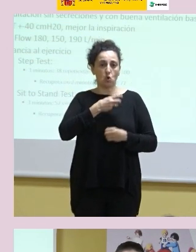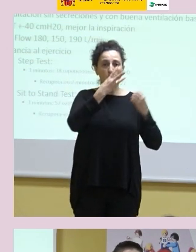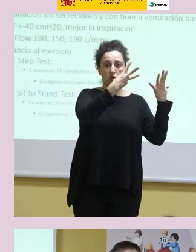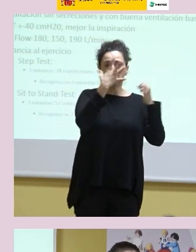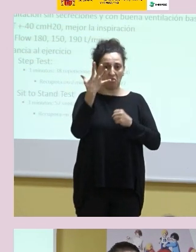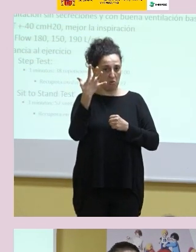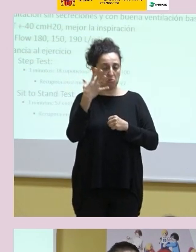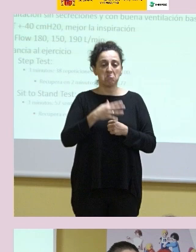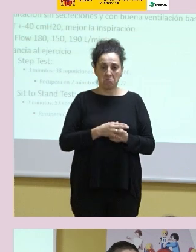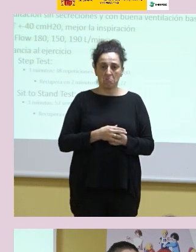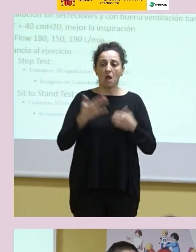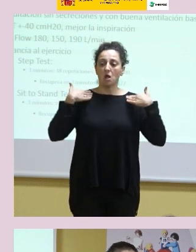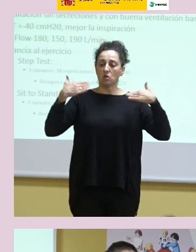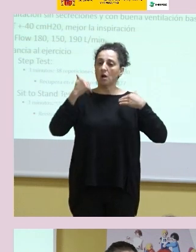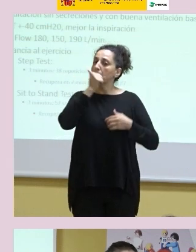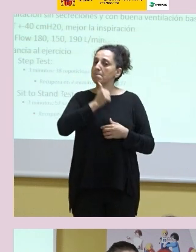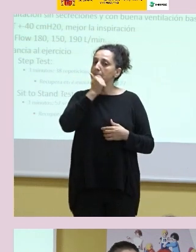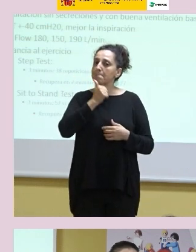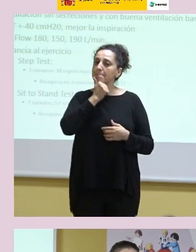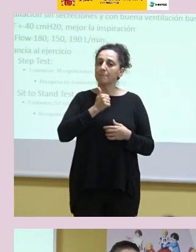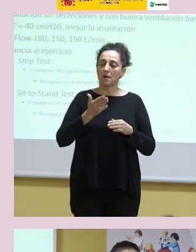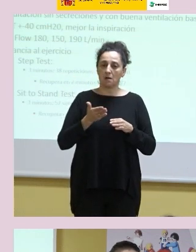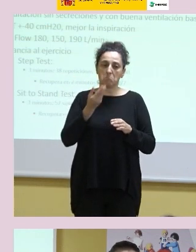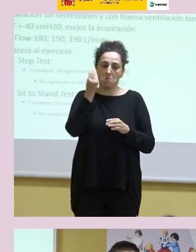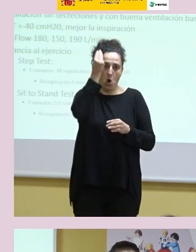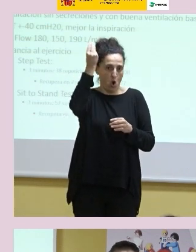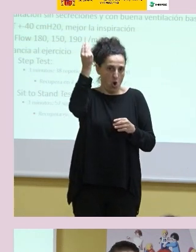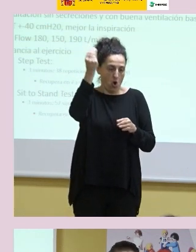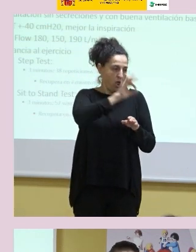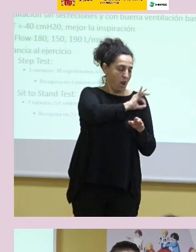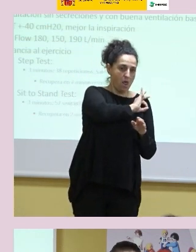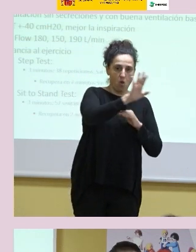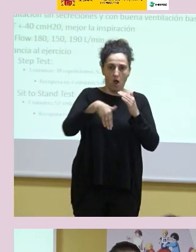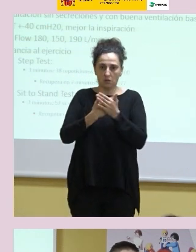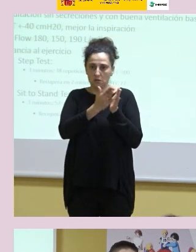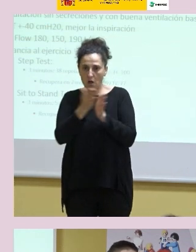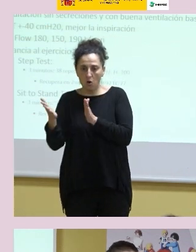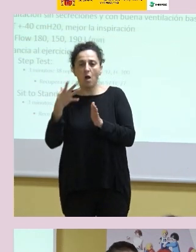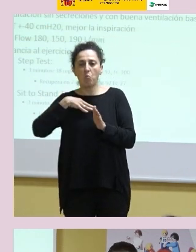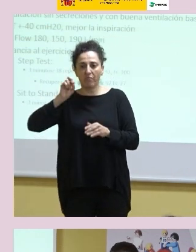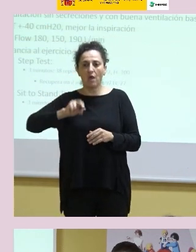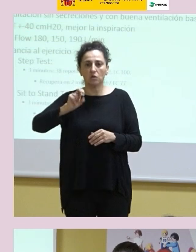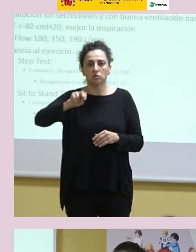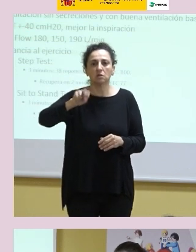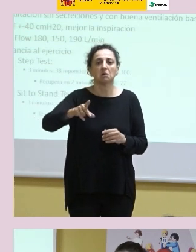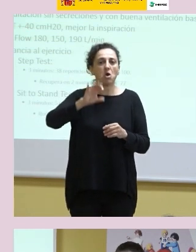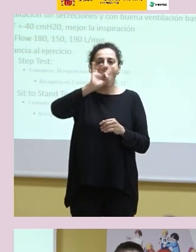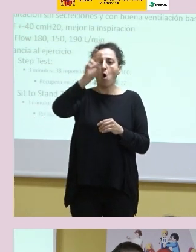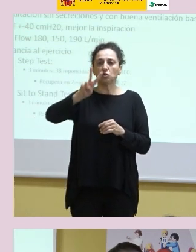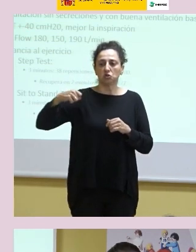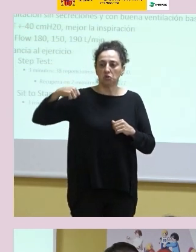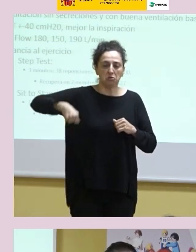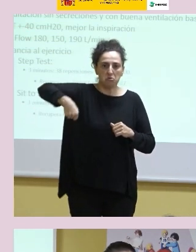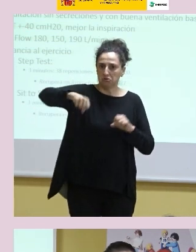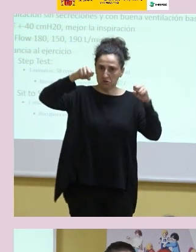85. Esta tolerancia al ejercicio, mejor que en el mes de enero, me indica que el paciente es capaz de salir a caminar sin el uso de oxígeno, va a